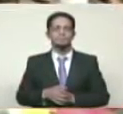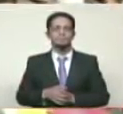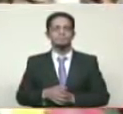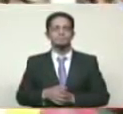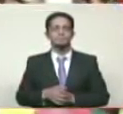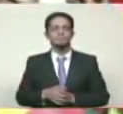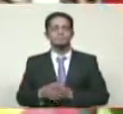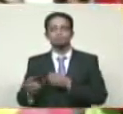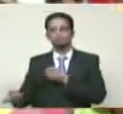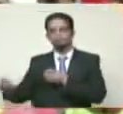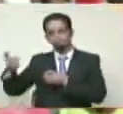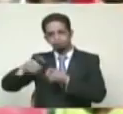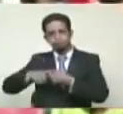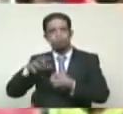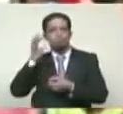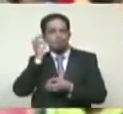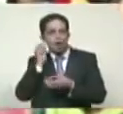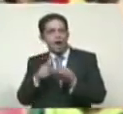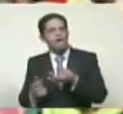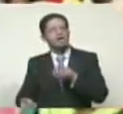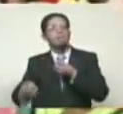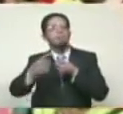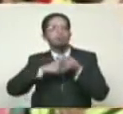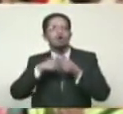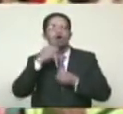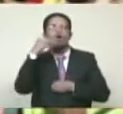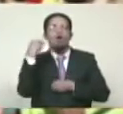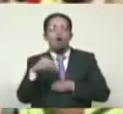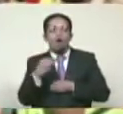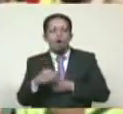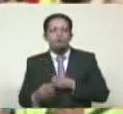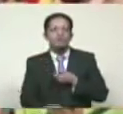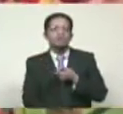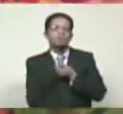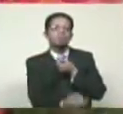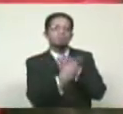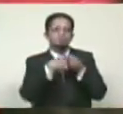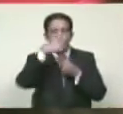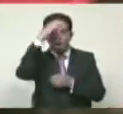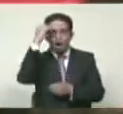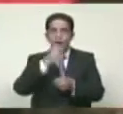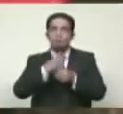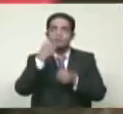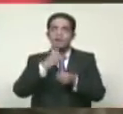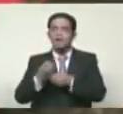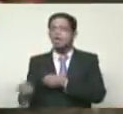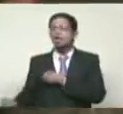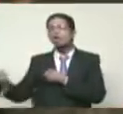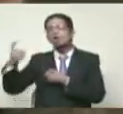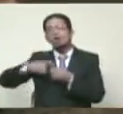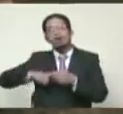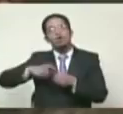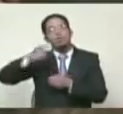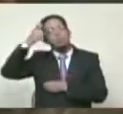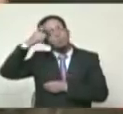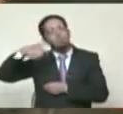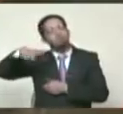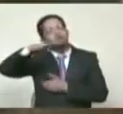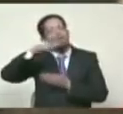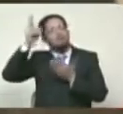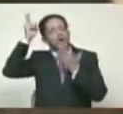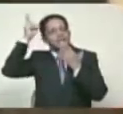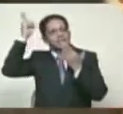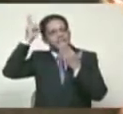a las mujeres, a los jóvenes, a la clase obrera, a los pueblos indígenas originarios, a